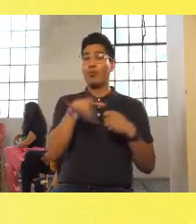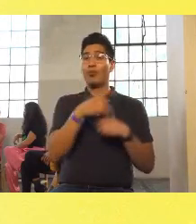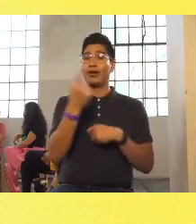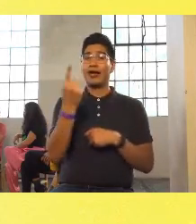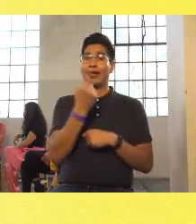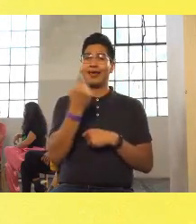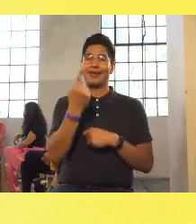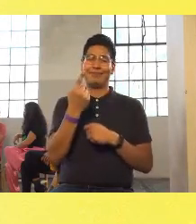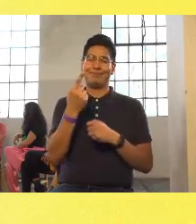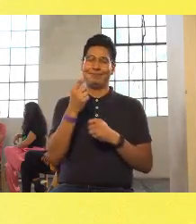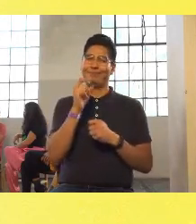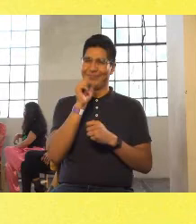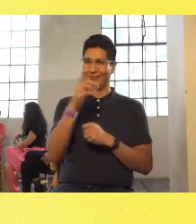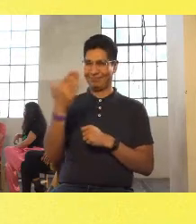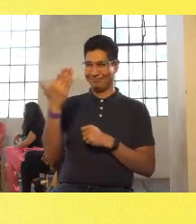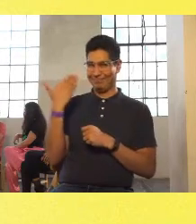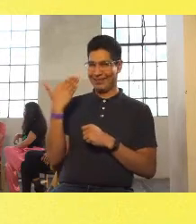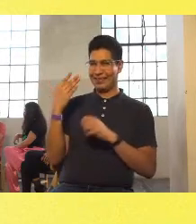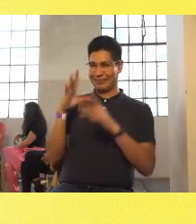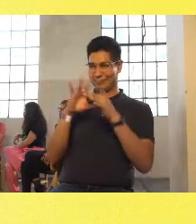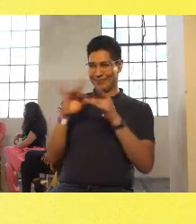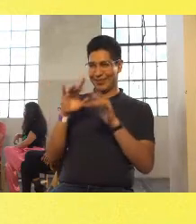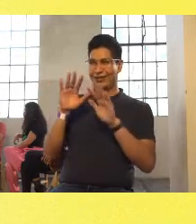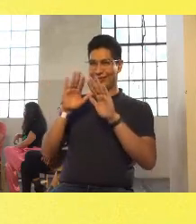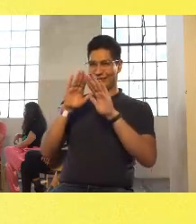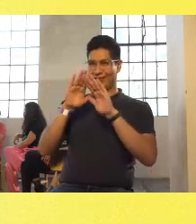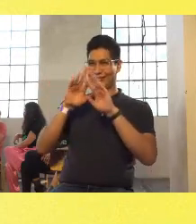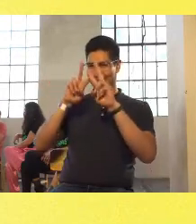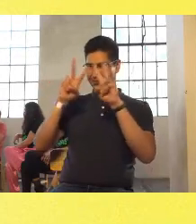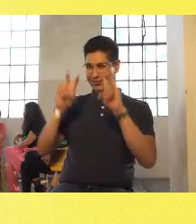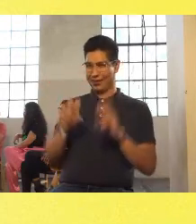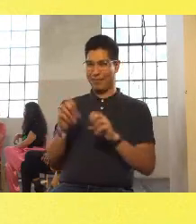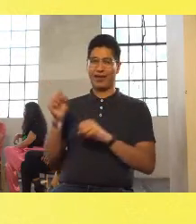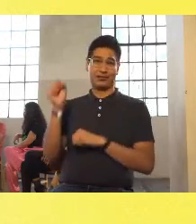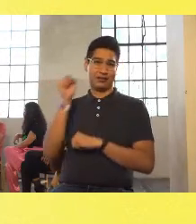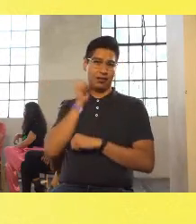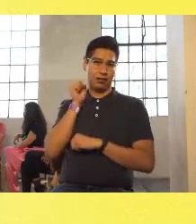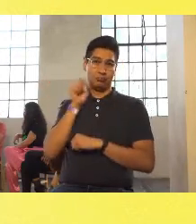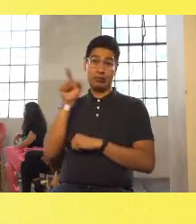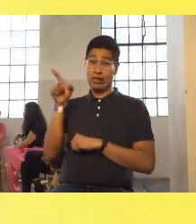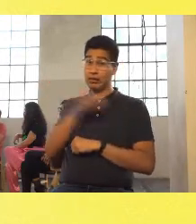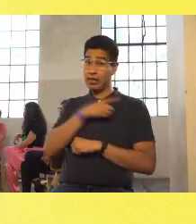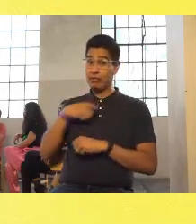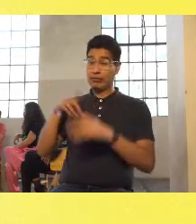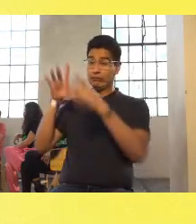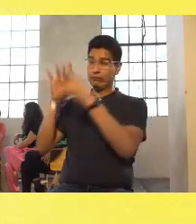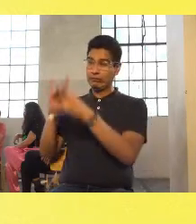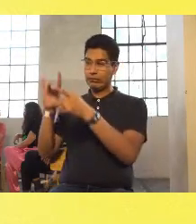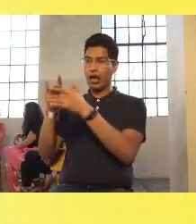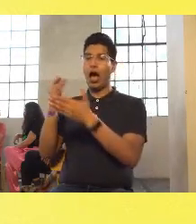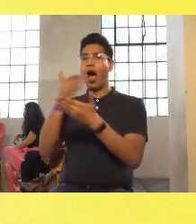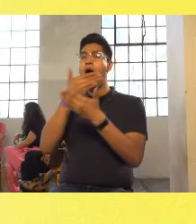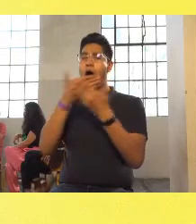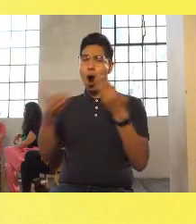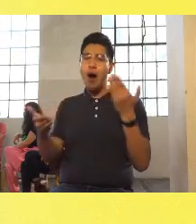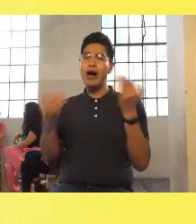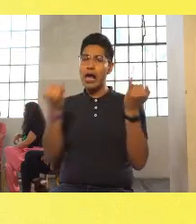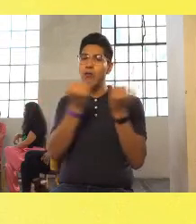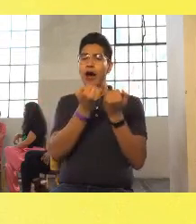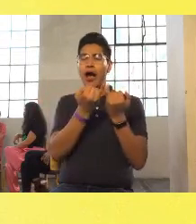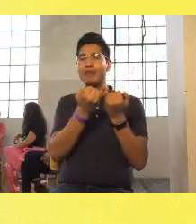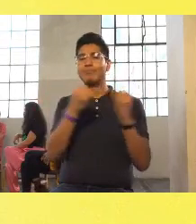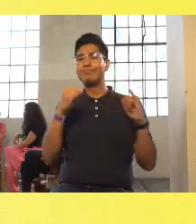para que el Senado entienda lo que estás haciendo, ahora tenemos que hacer algo más o menos similar, pero ahora para el INDESOL y para el SAT. Y entonces, o